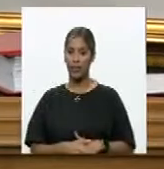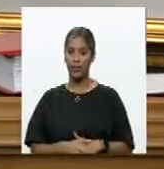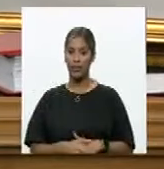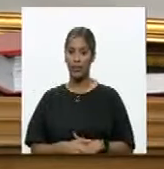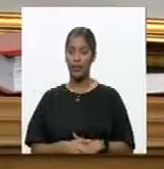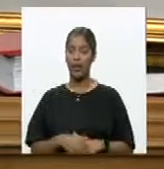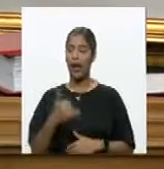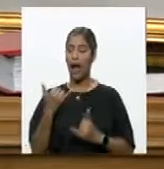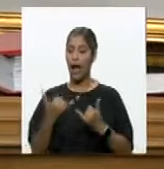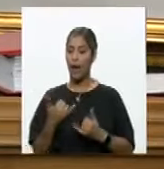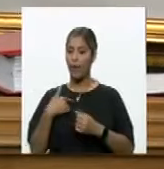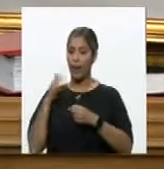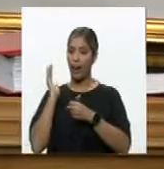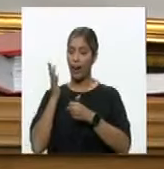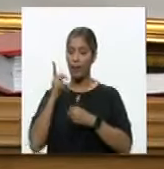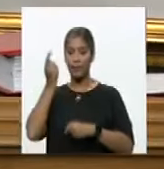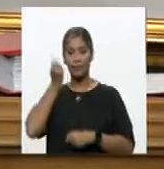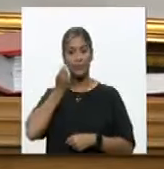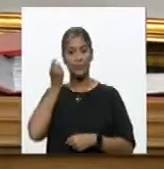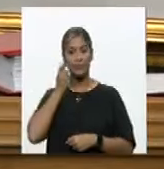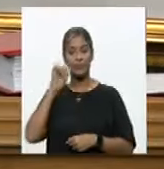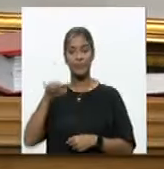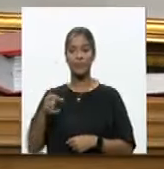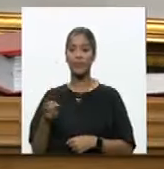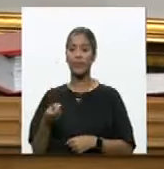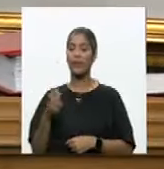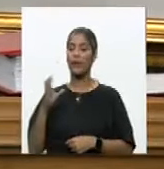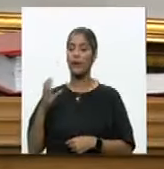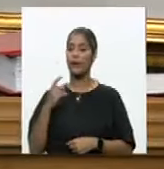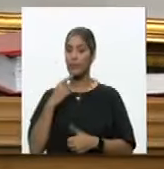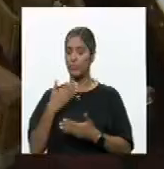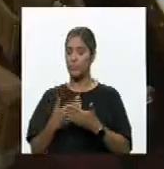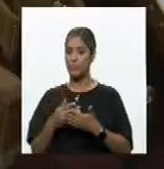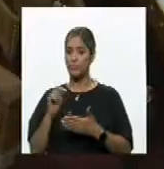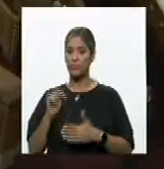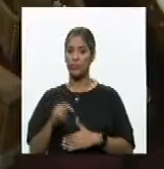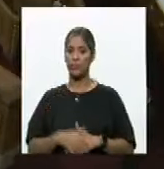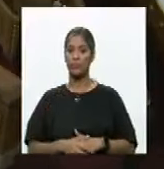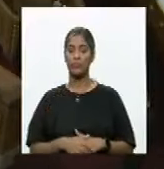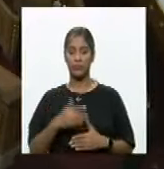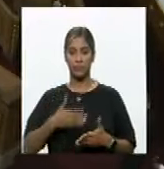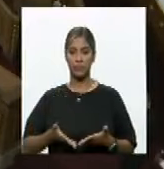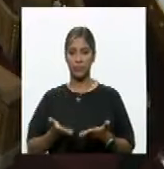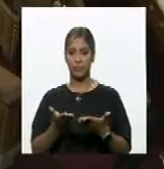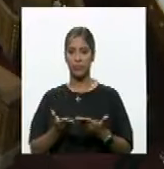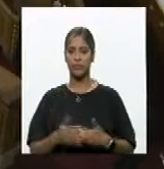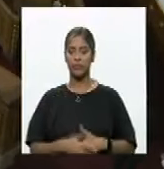Dejan el derecho de palabra al diputado José Gregorio Correa. Solicita la tribuna de oradores, se le concede.